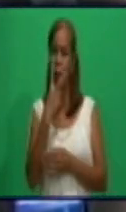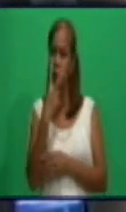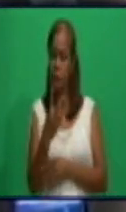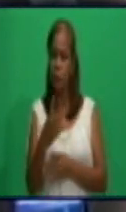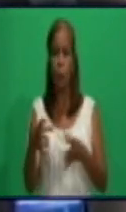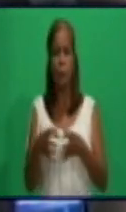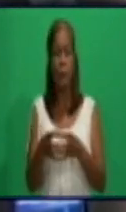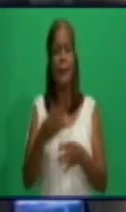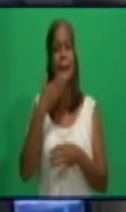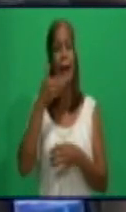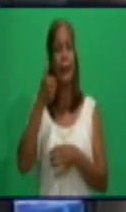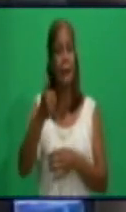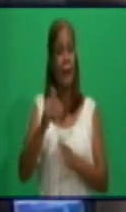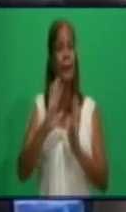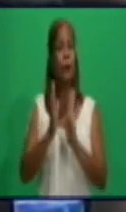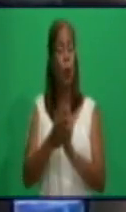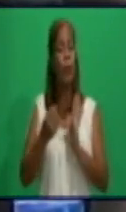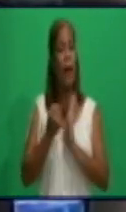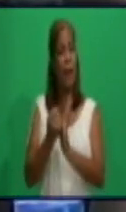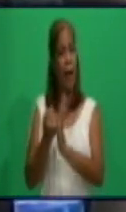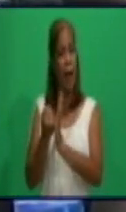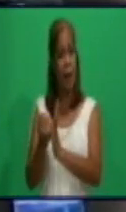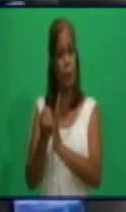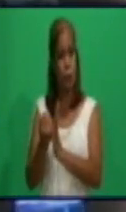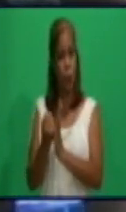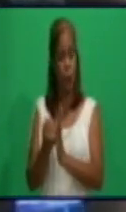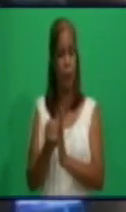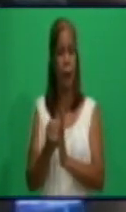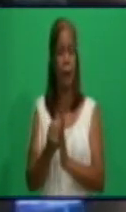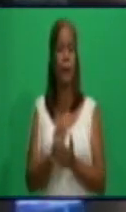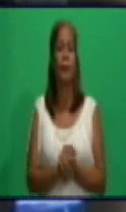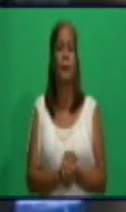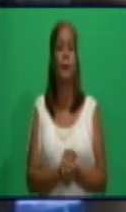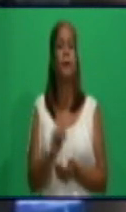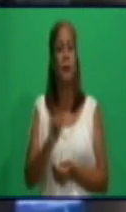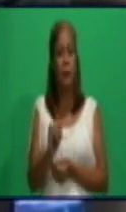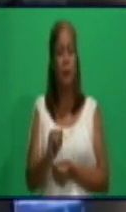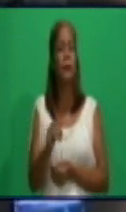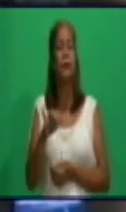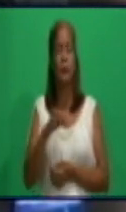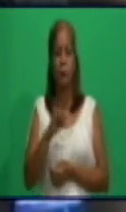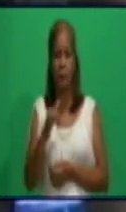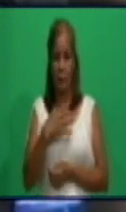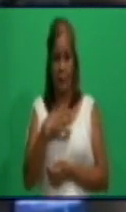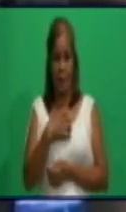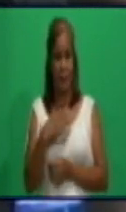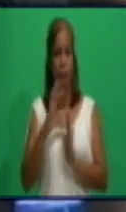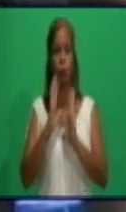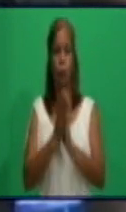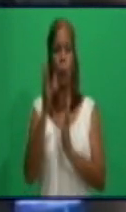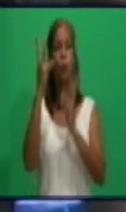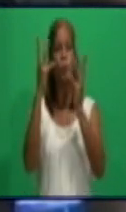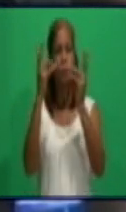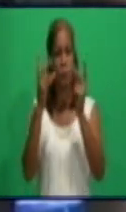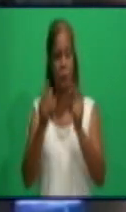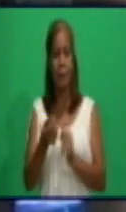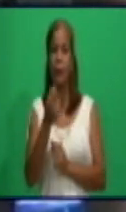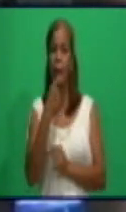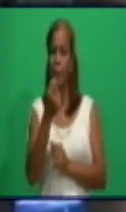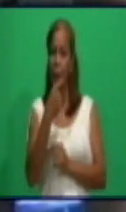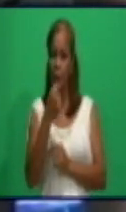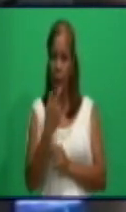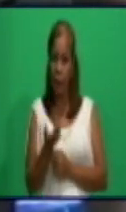calidad de la asistencia a cada uno de estos centros. A la vez se cuenta también con todos los medicamentos que están previstos en el protocolo, en la subversión